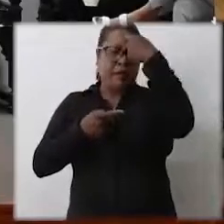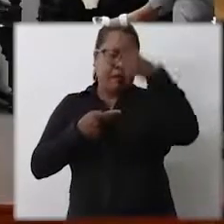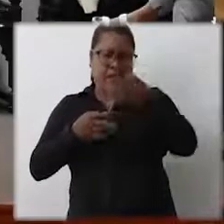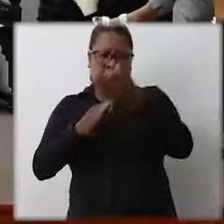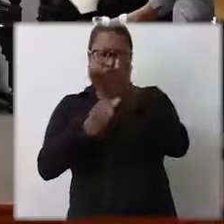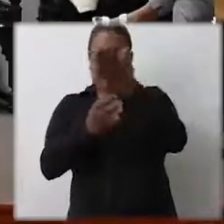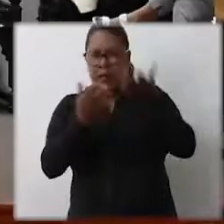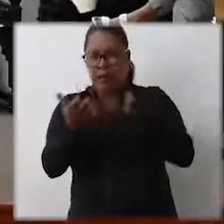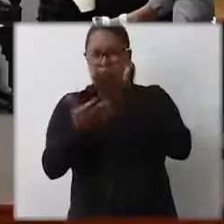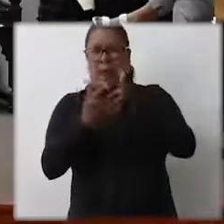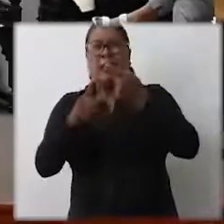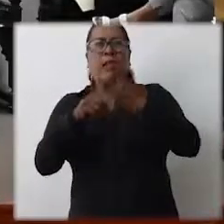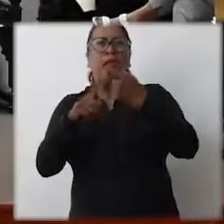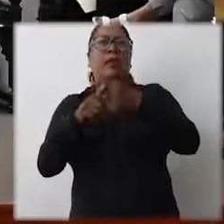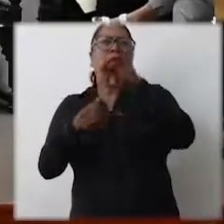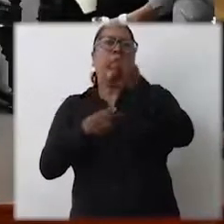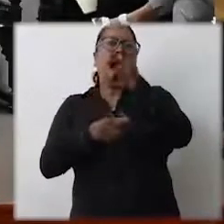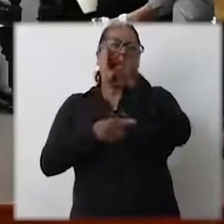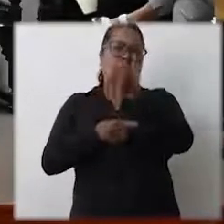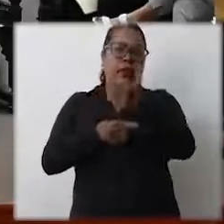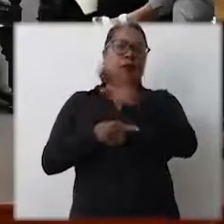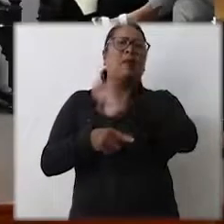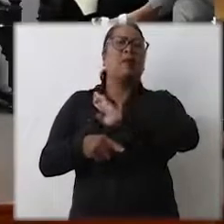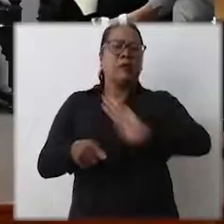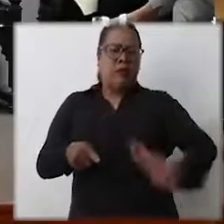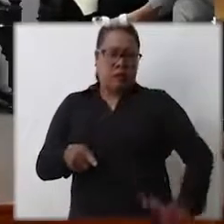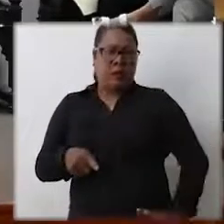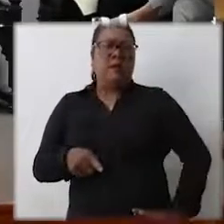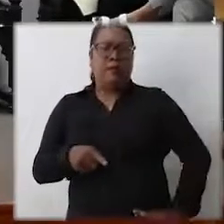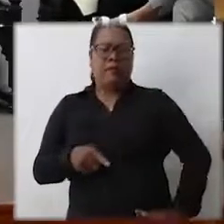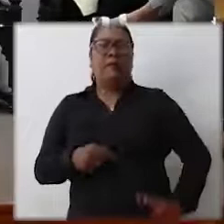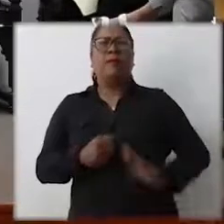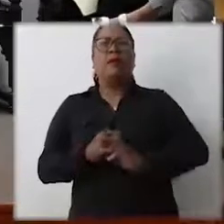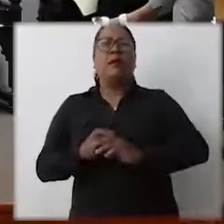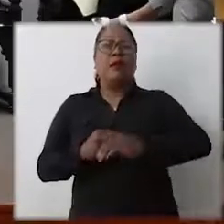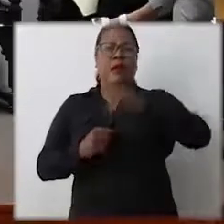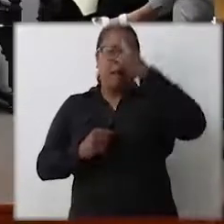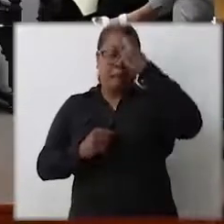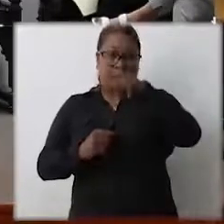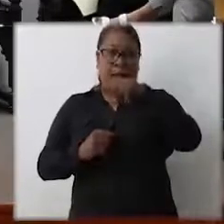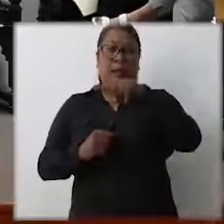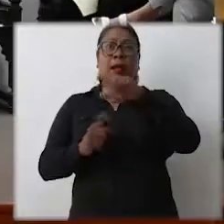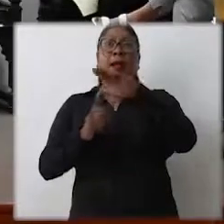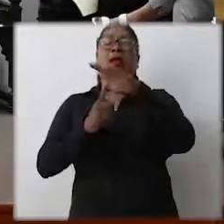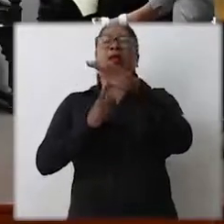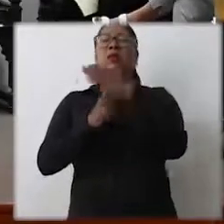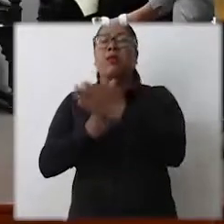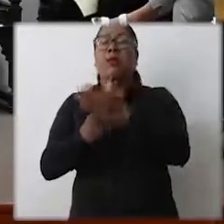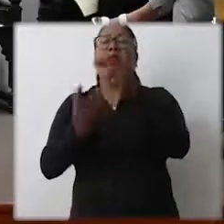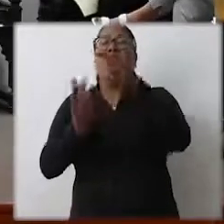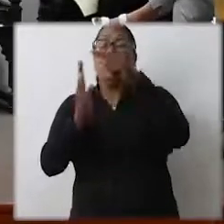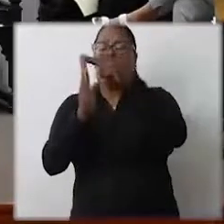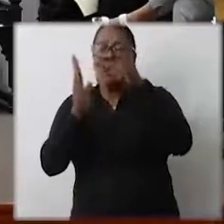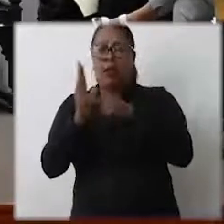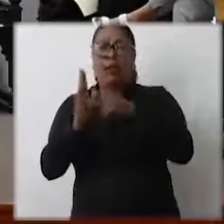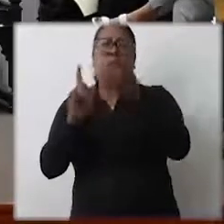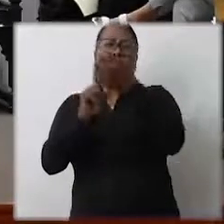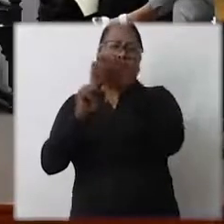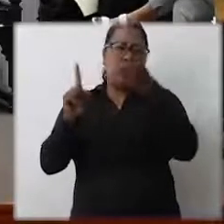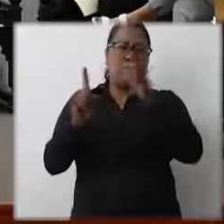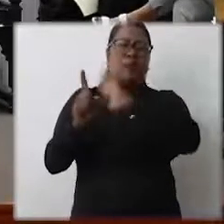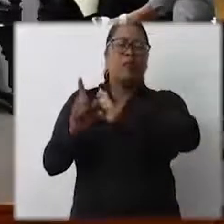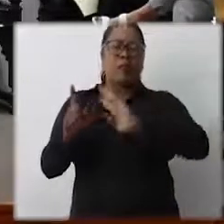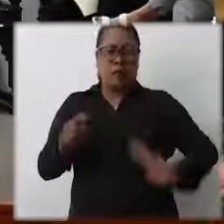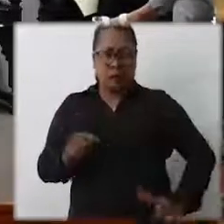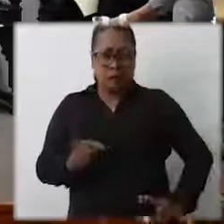de manera conjunta realicen su estudio y emitan el dictamen correspondiente. Quienes estén a favor de la aprobación, sírvanse a levantar